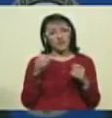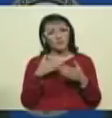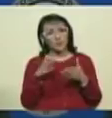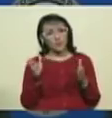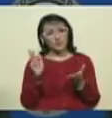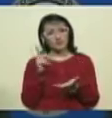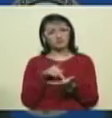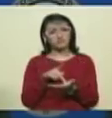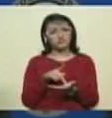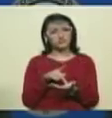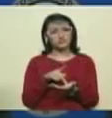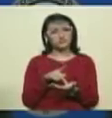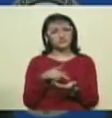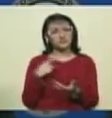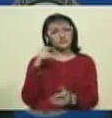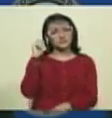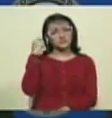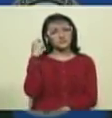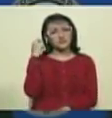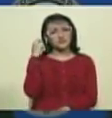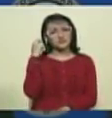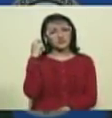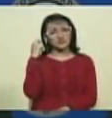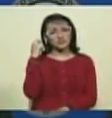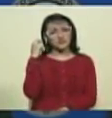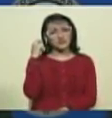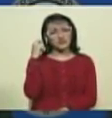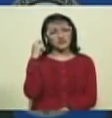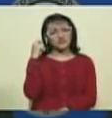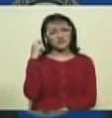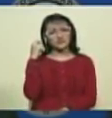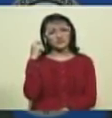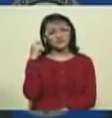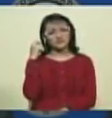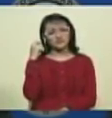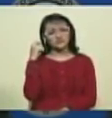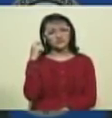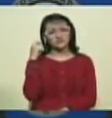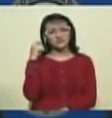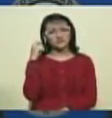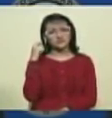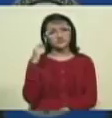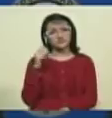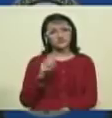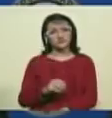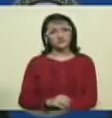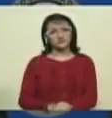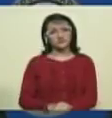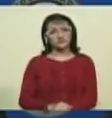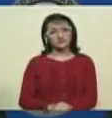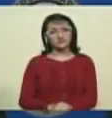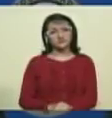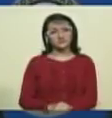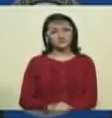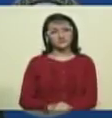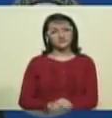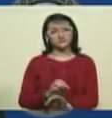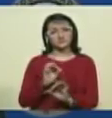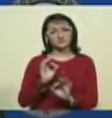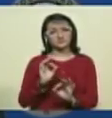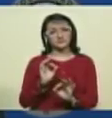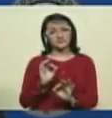caramba, a mí solo me hicieron recordar las actividades del comandante Hugo Chávez. Tanta gente, pero también los candidatos a la derecha llevaban su